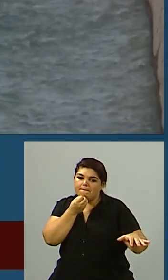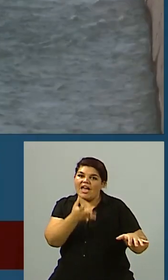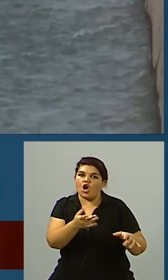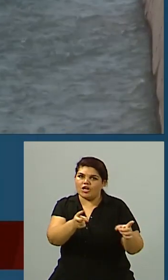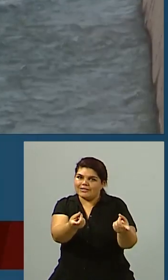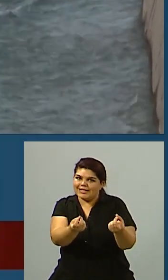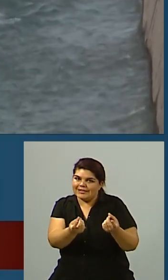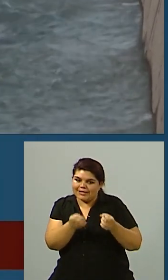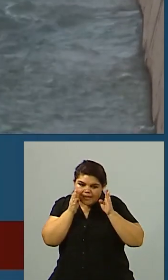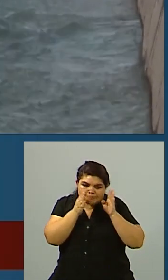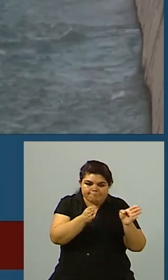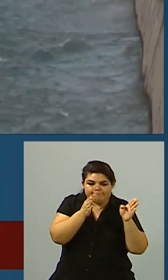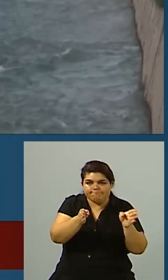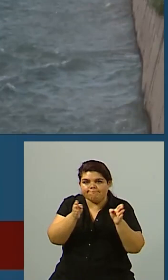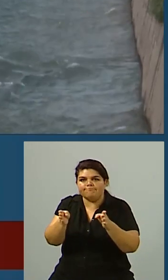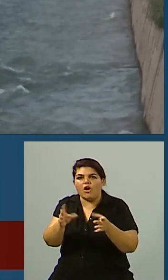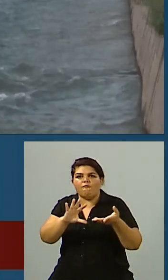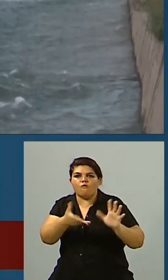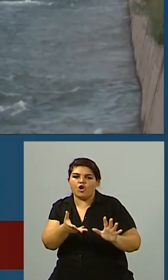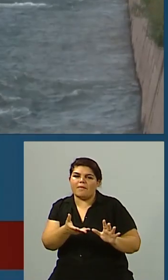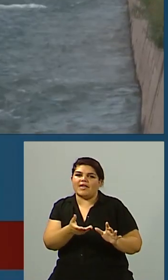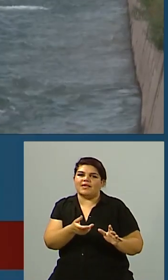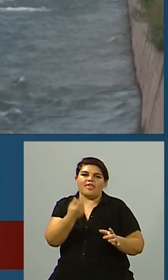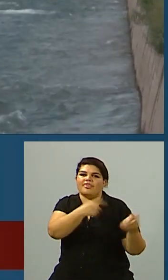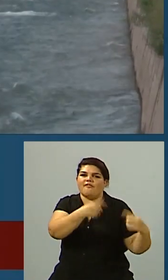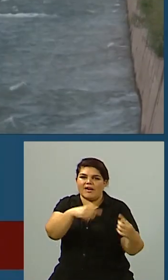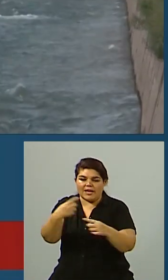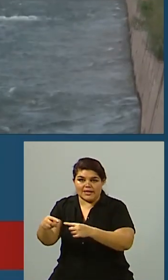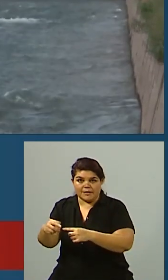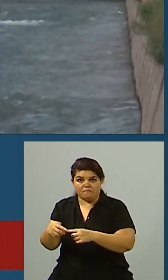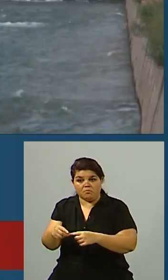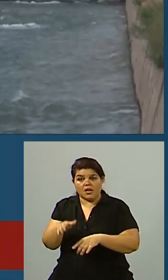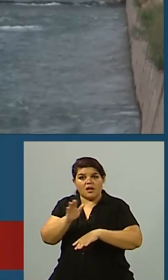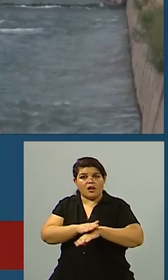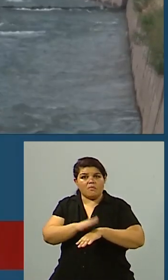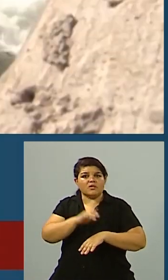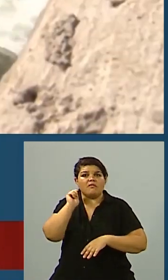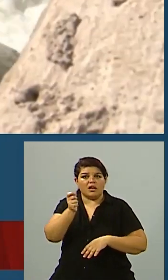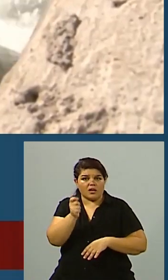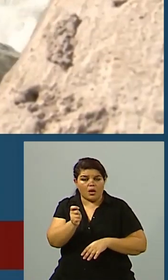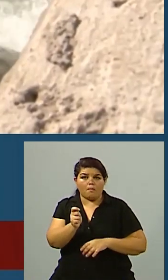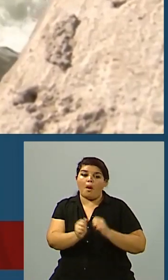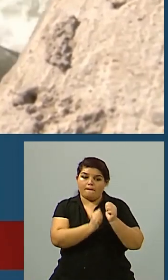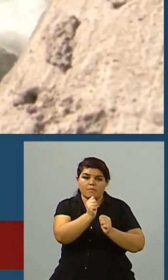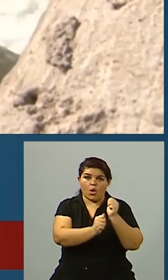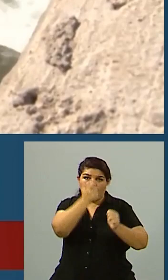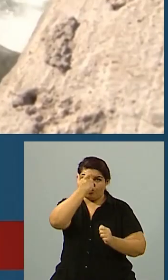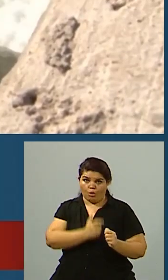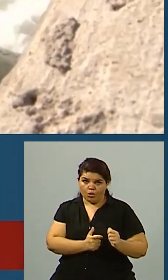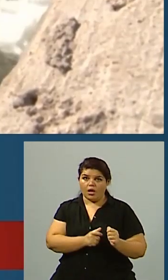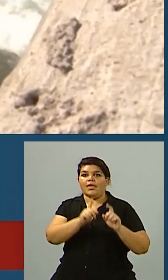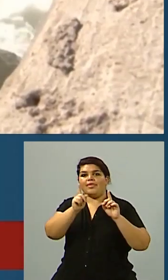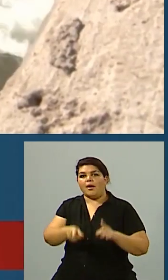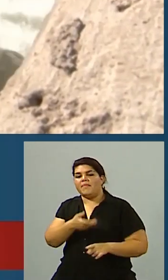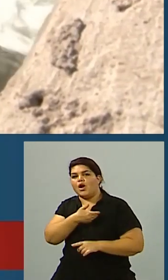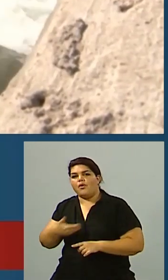una inversión, y a partir de eso el poder del propio productor, pero también por ahí la ayuda de un gobierno es fundamental, ¿no? Porque estamos